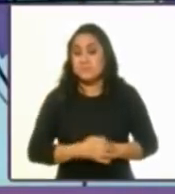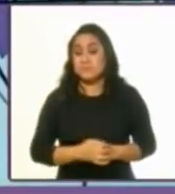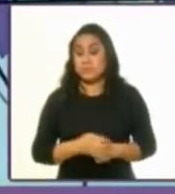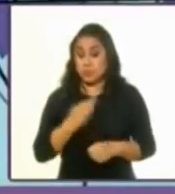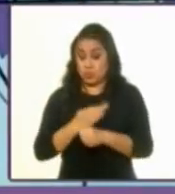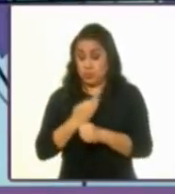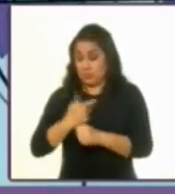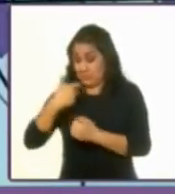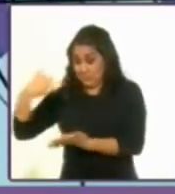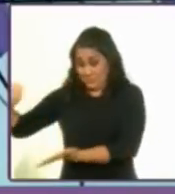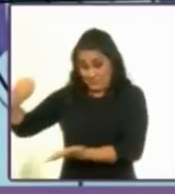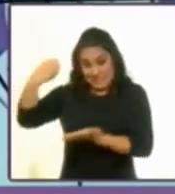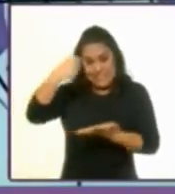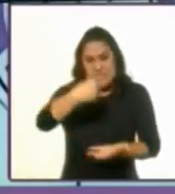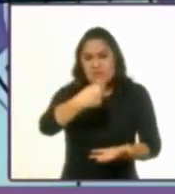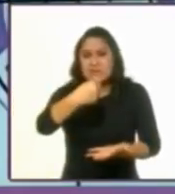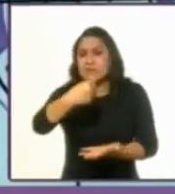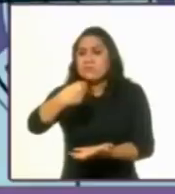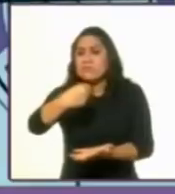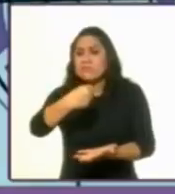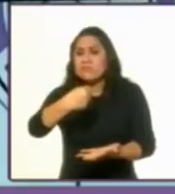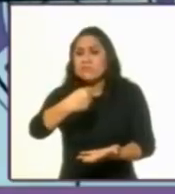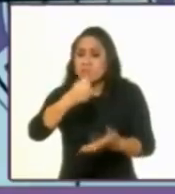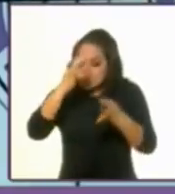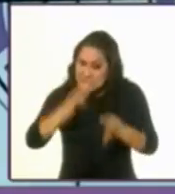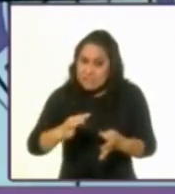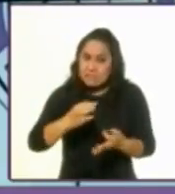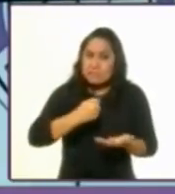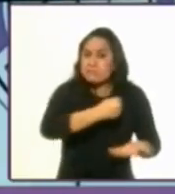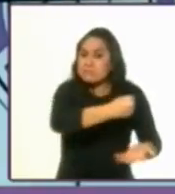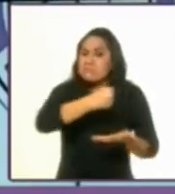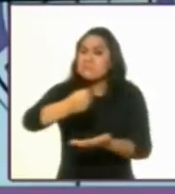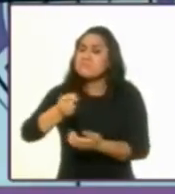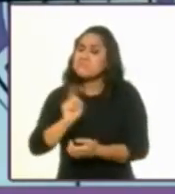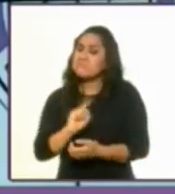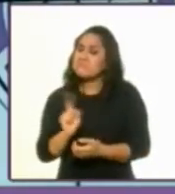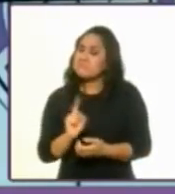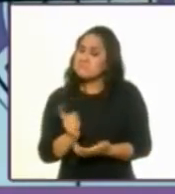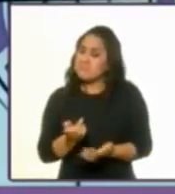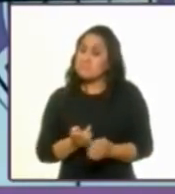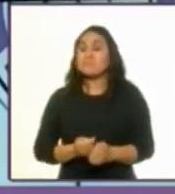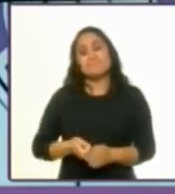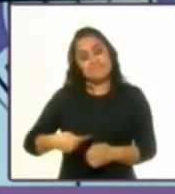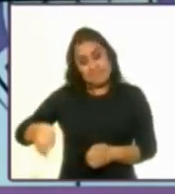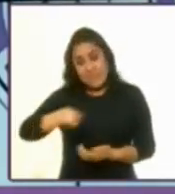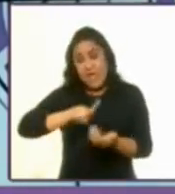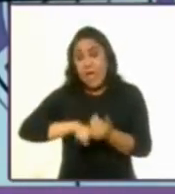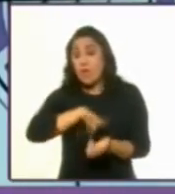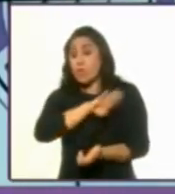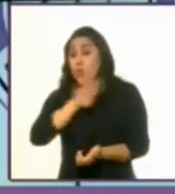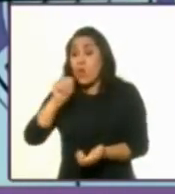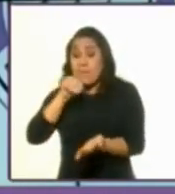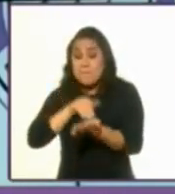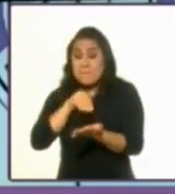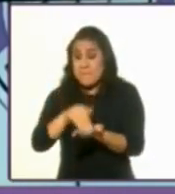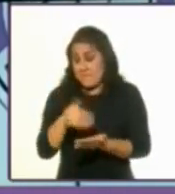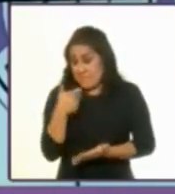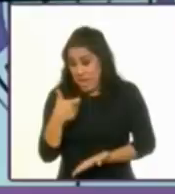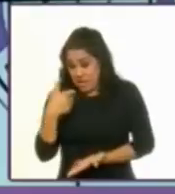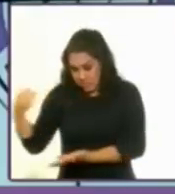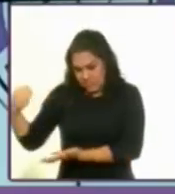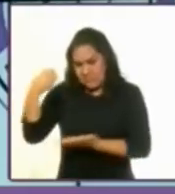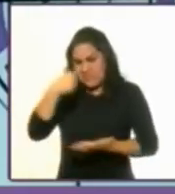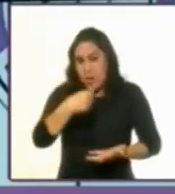recurso no se aplica en donde deba debería de hacerse tenemos más de 900 millones de pesos para crear